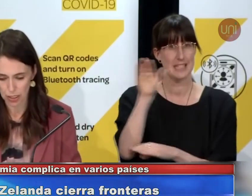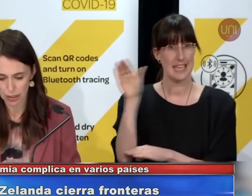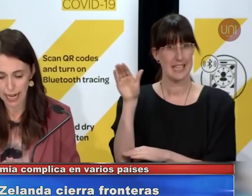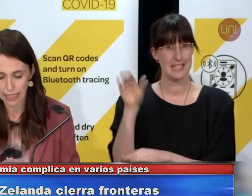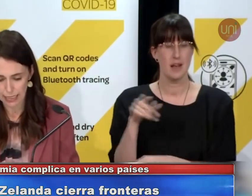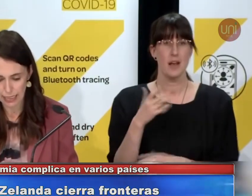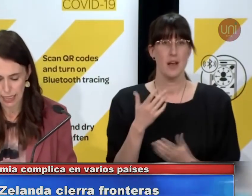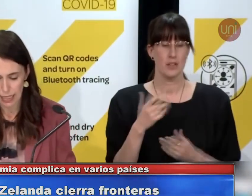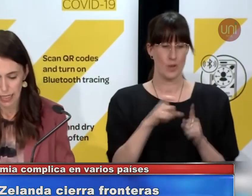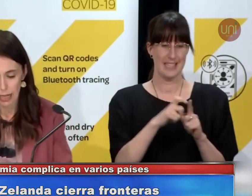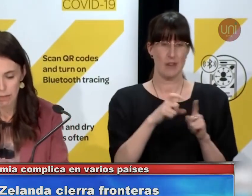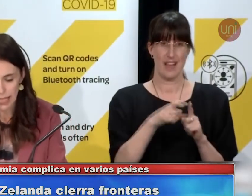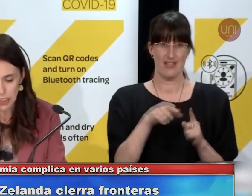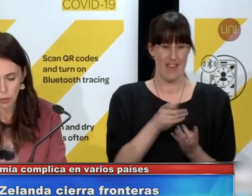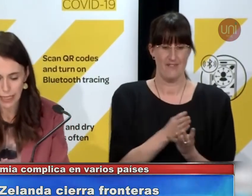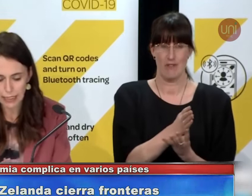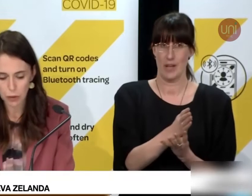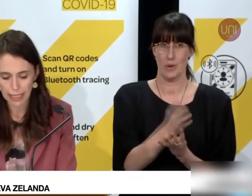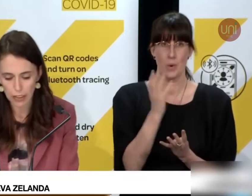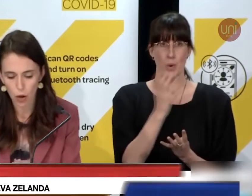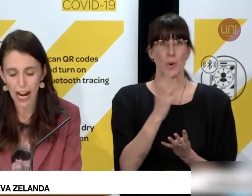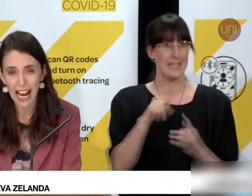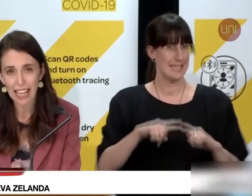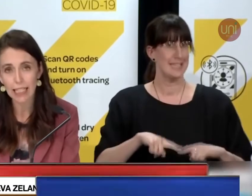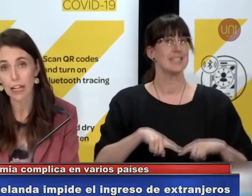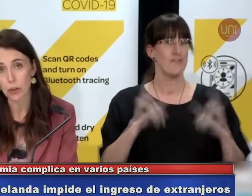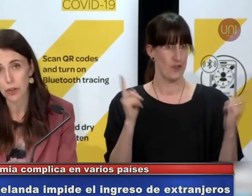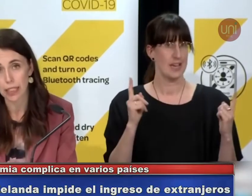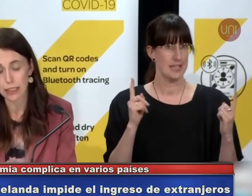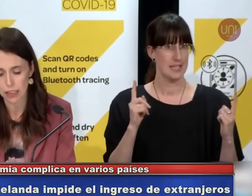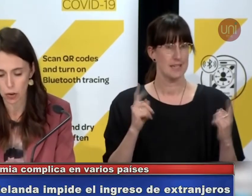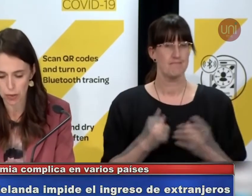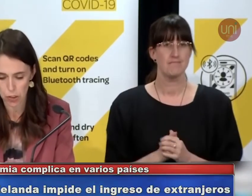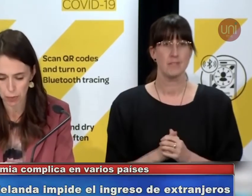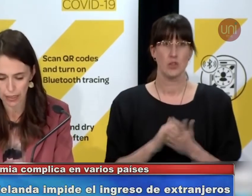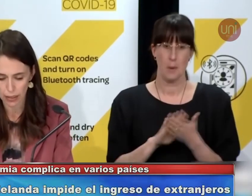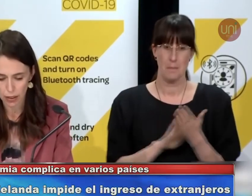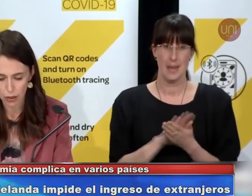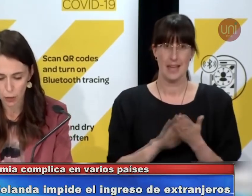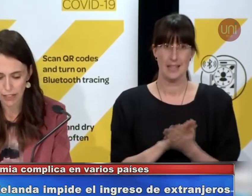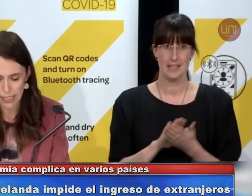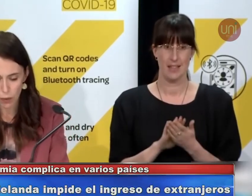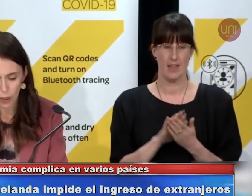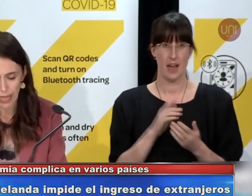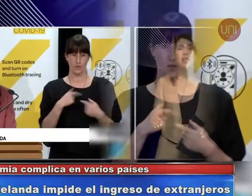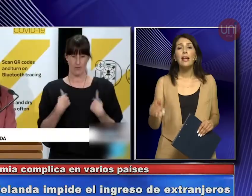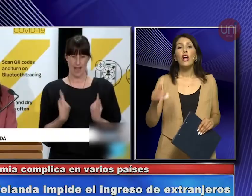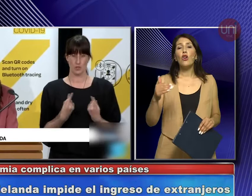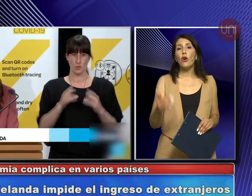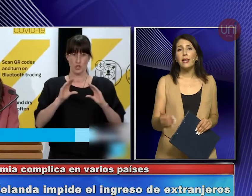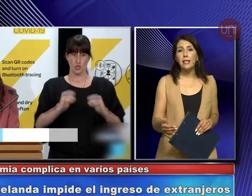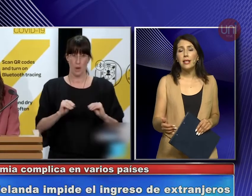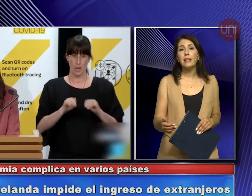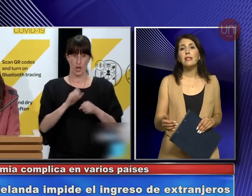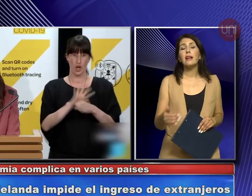dependiendo de dónde viene el viajero se le va a permitir ingresar por lo pronto el gobierno dijo a partir de este momento se cierra las fronteras no entra nadie